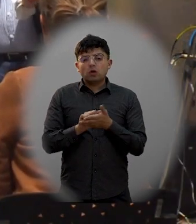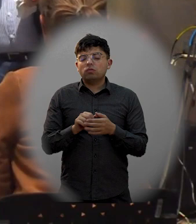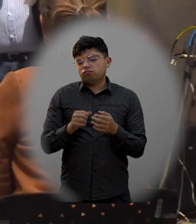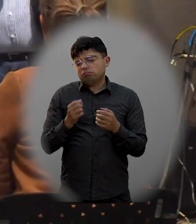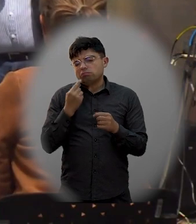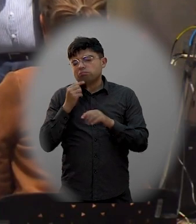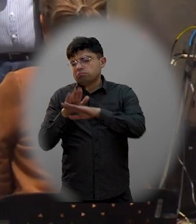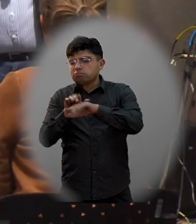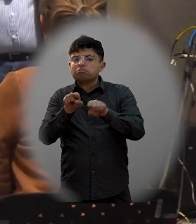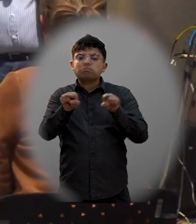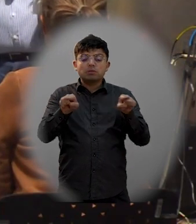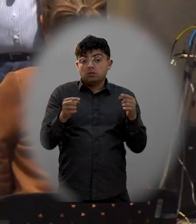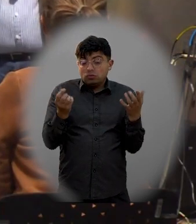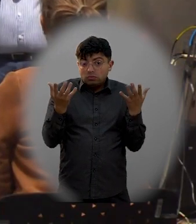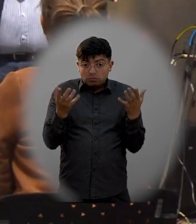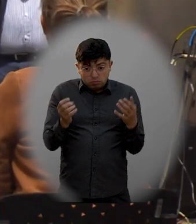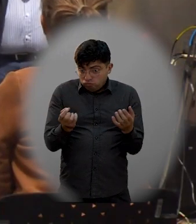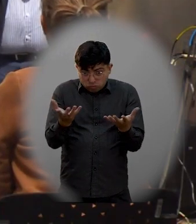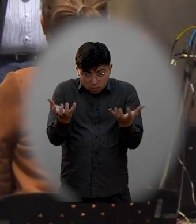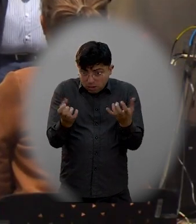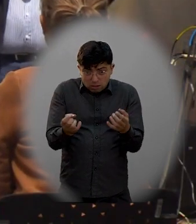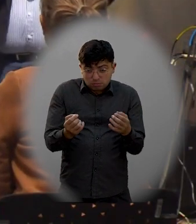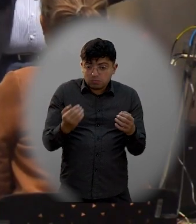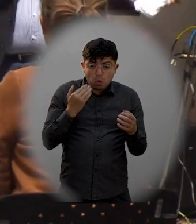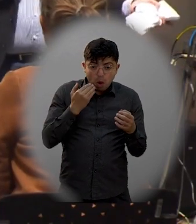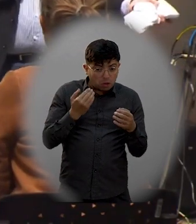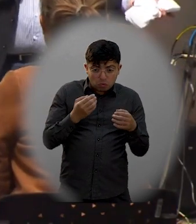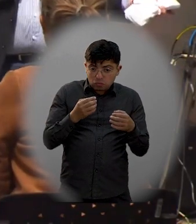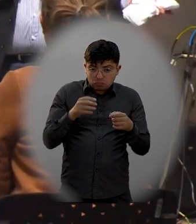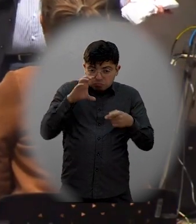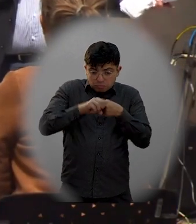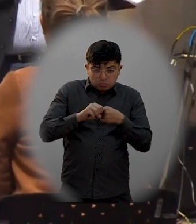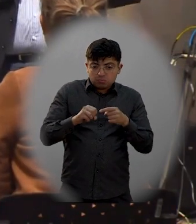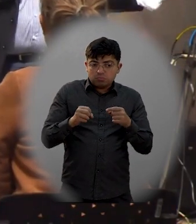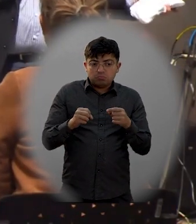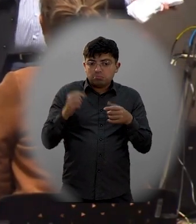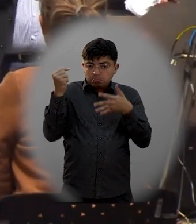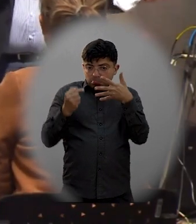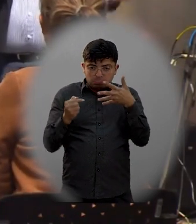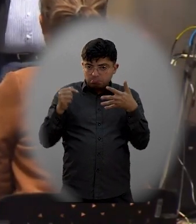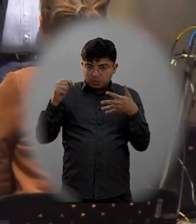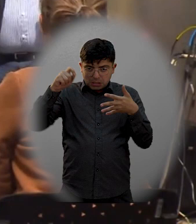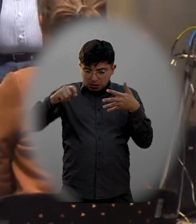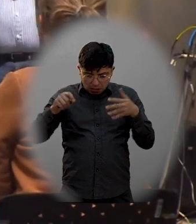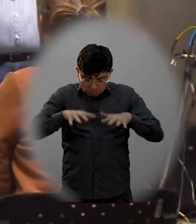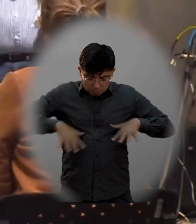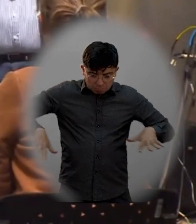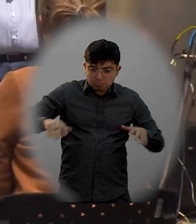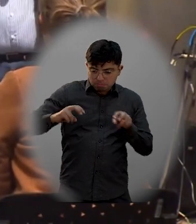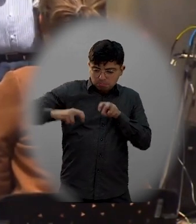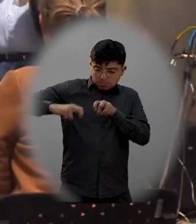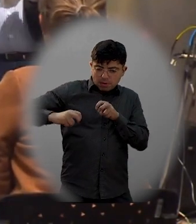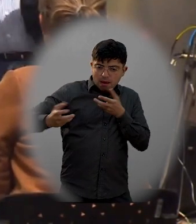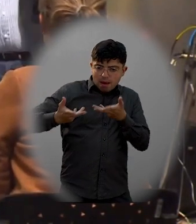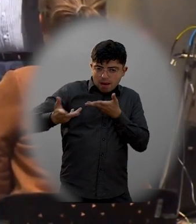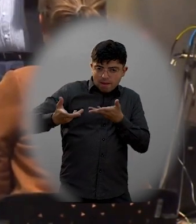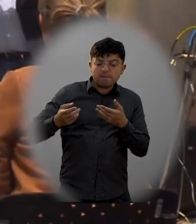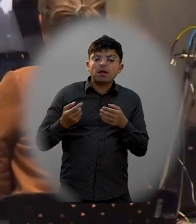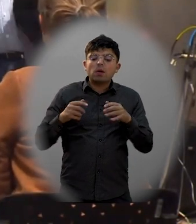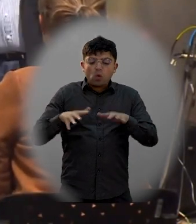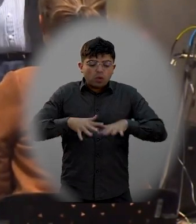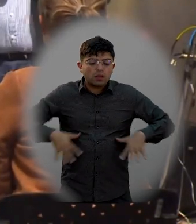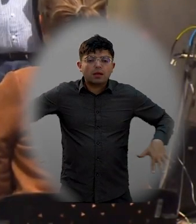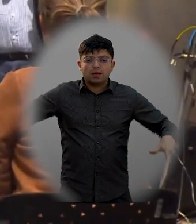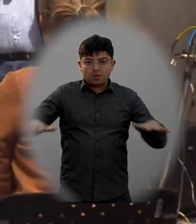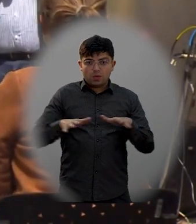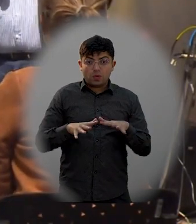quiero decir como rector, cuando quieran, donde quieran, en las condiciones que quieran, podemos sentarnos a hablar de cómo hacemos de este